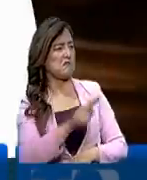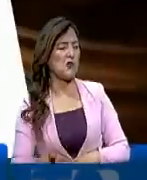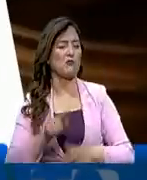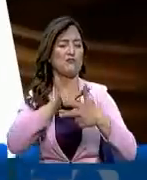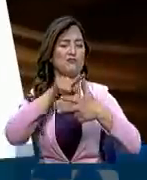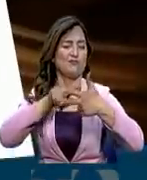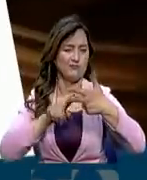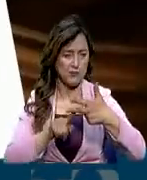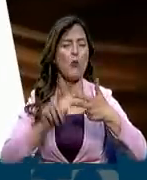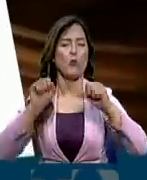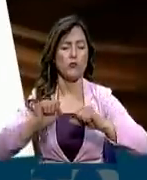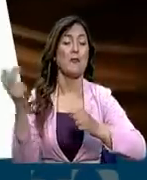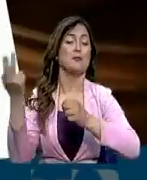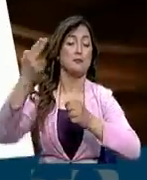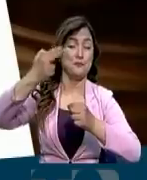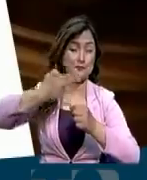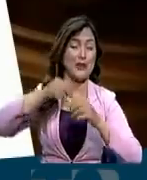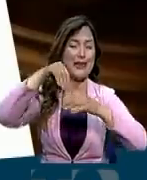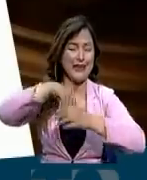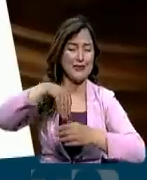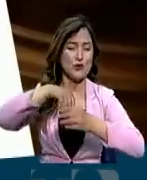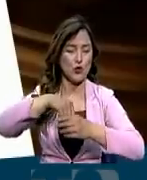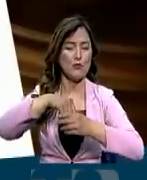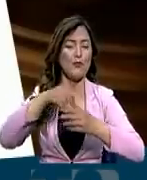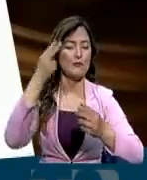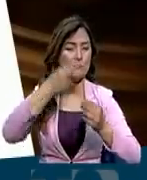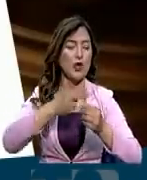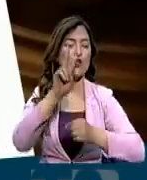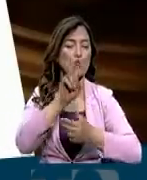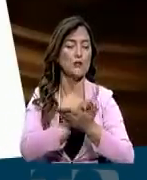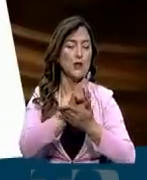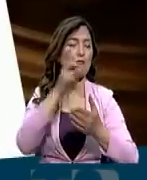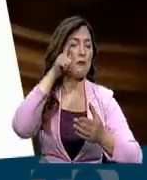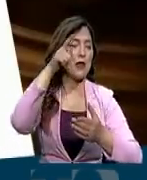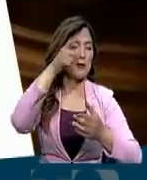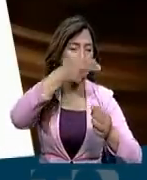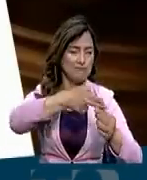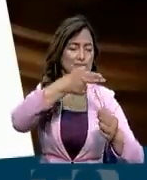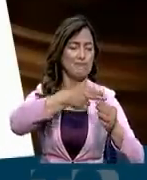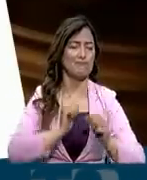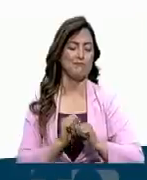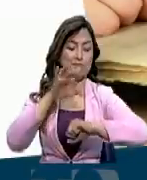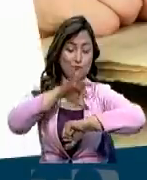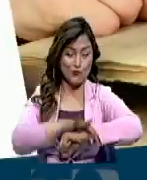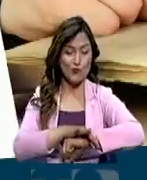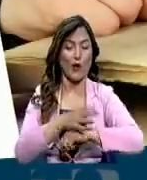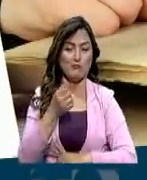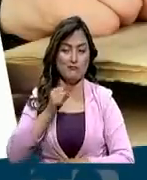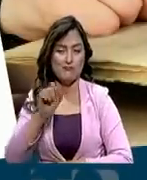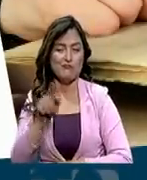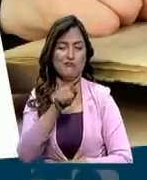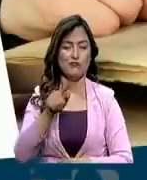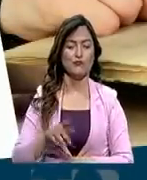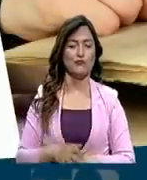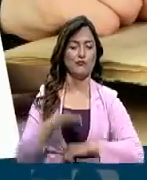incluyen prohibición de salida del país, presentación ante Fiscalía dos veces por semana y uso de grillete electrónico, dispositivo que